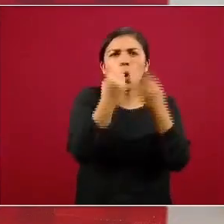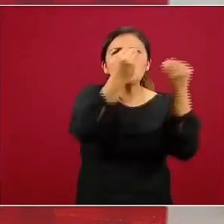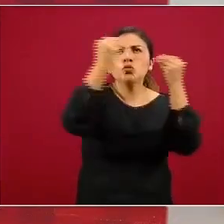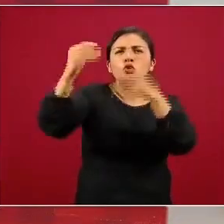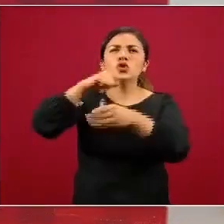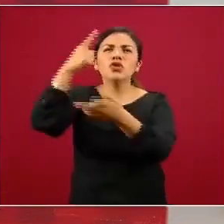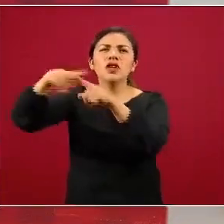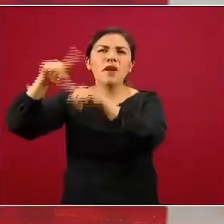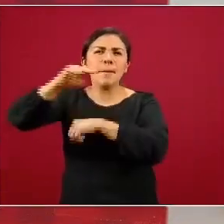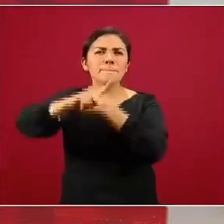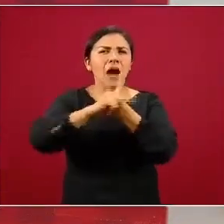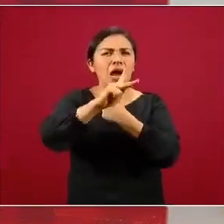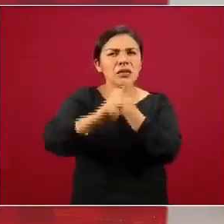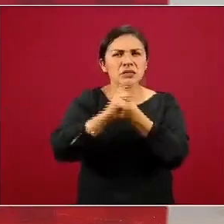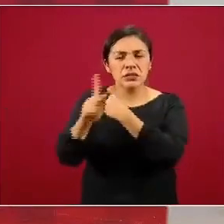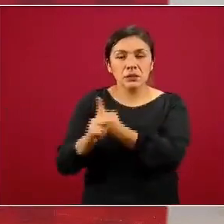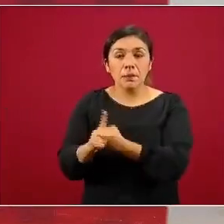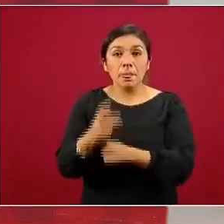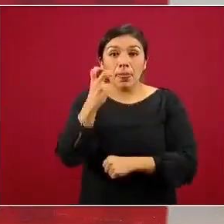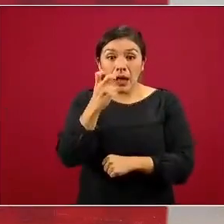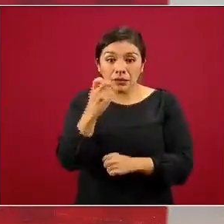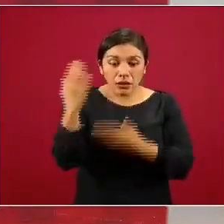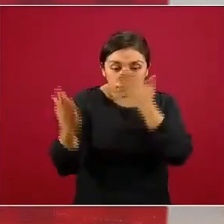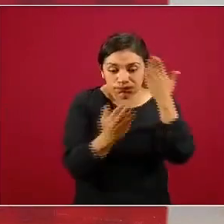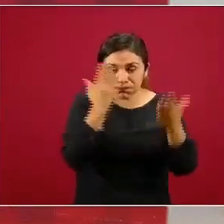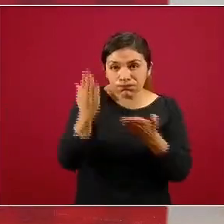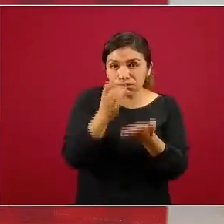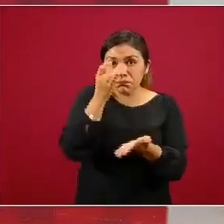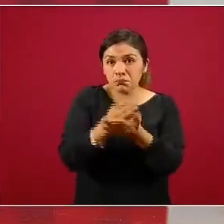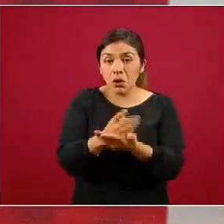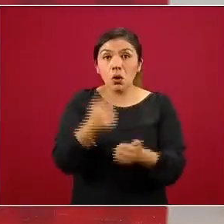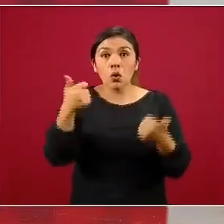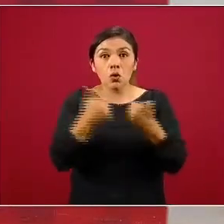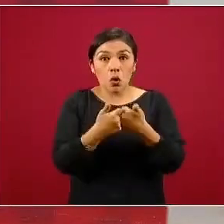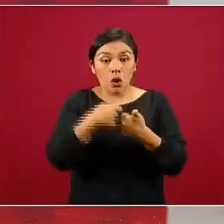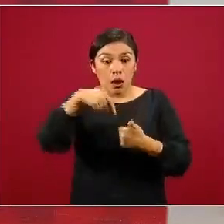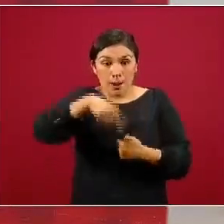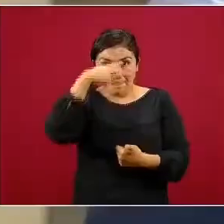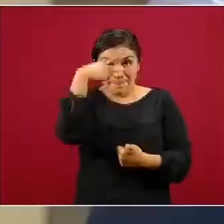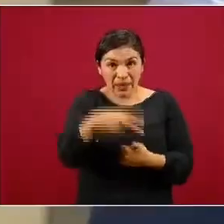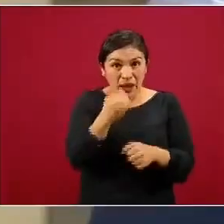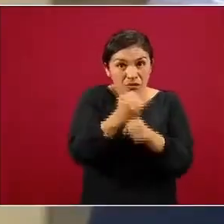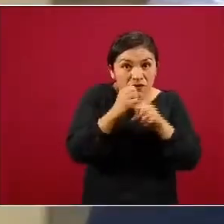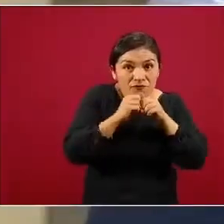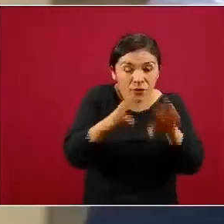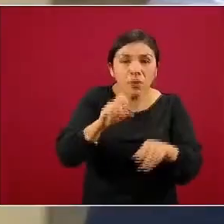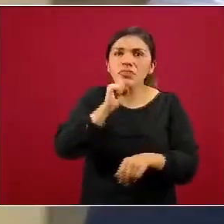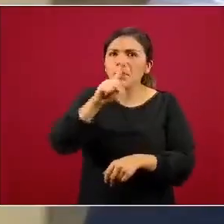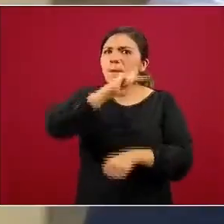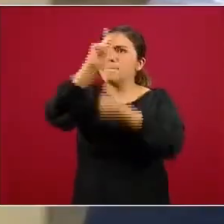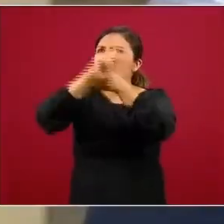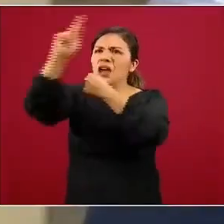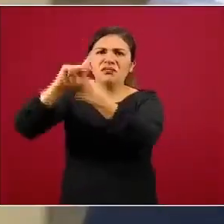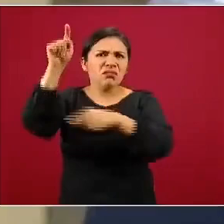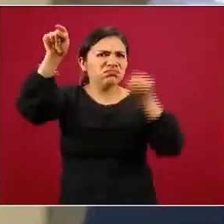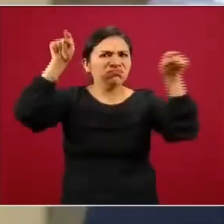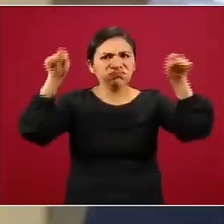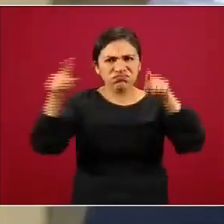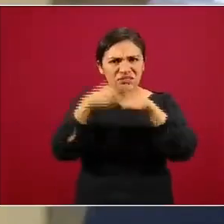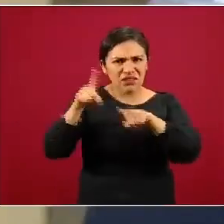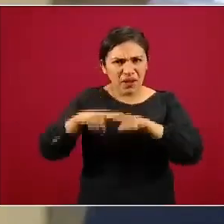multipaís, multicéntrico, y en este ensayo, no solamente con los datos mexicanos, sino todos los países que